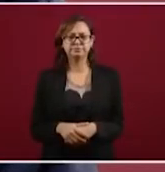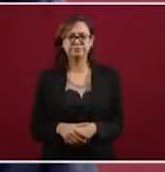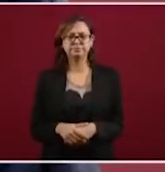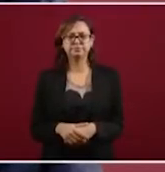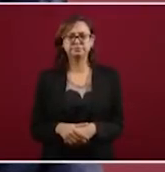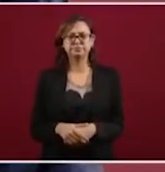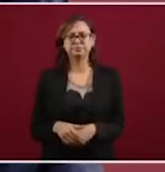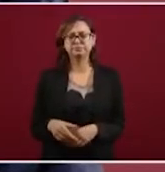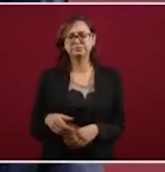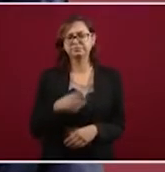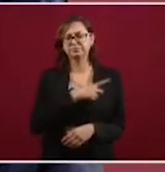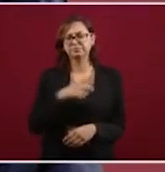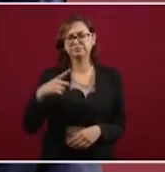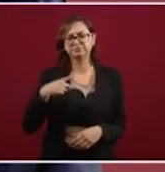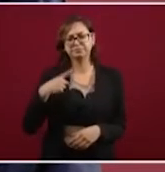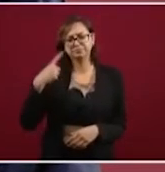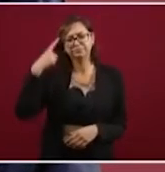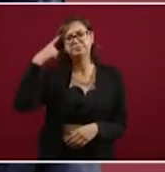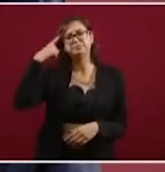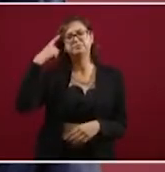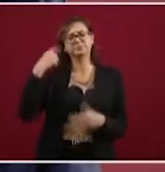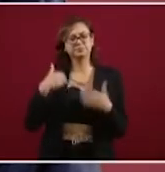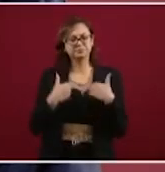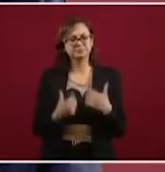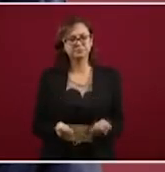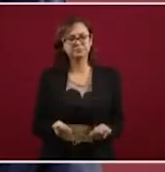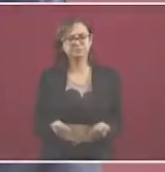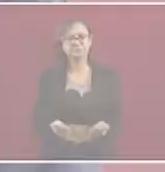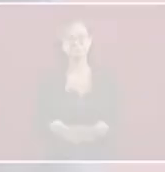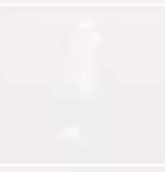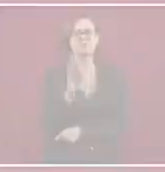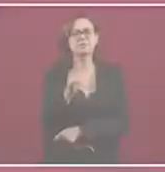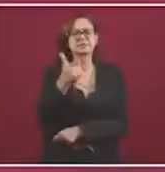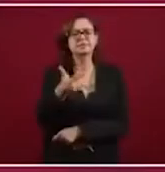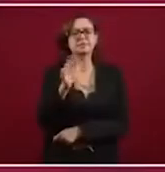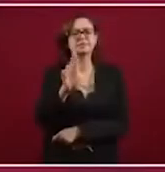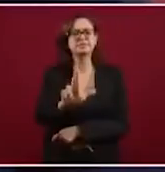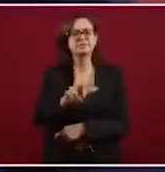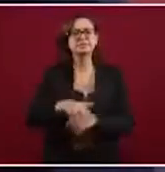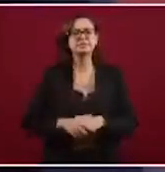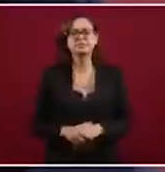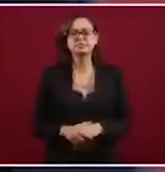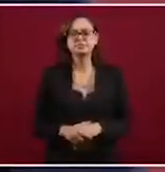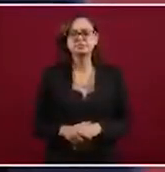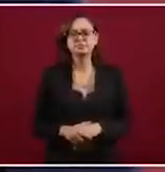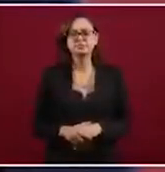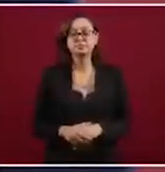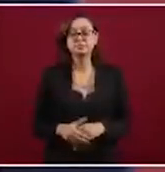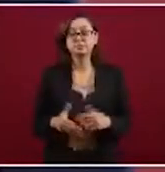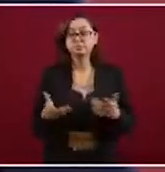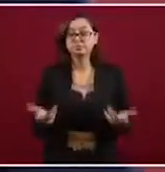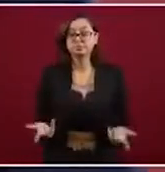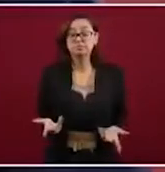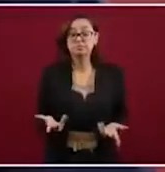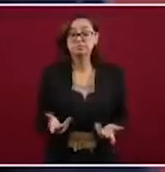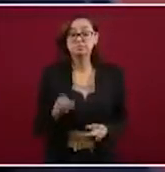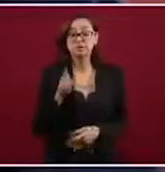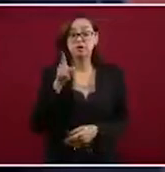Champs, si éste decide responder a las denuncias que hay en su contra y dejar el cargo. Si él toma la